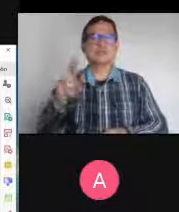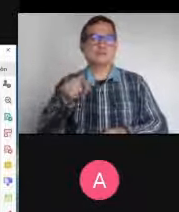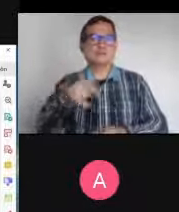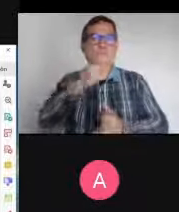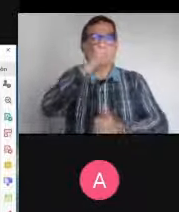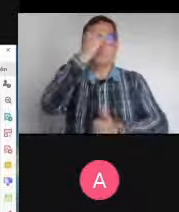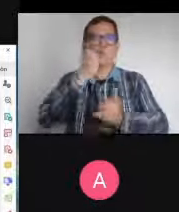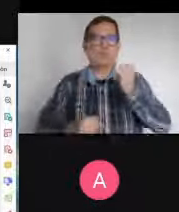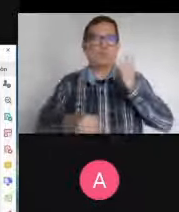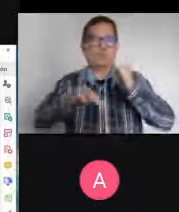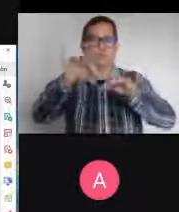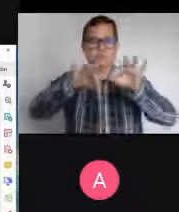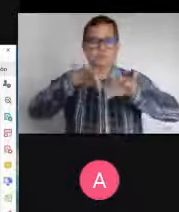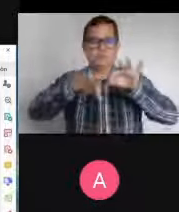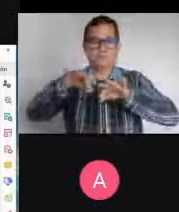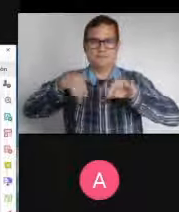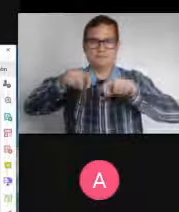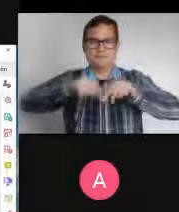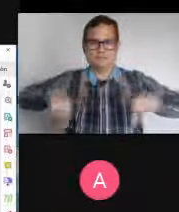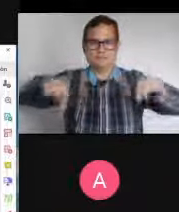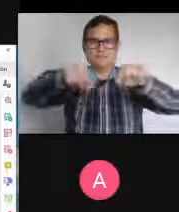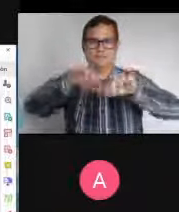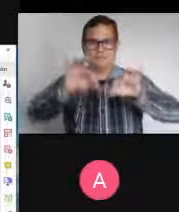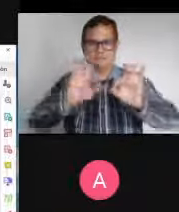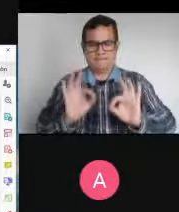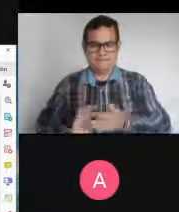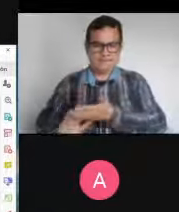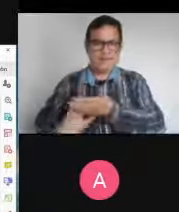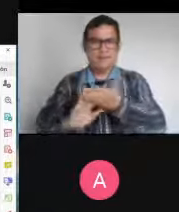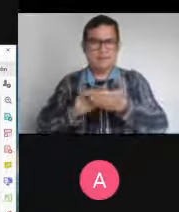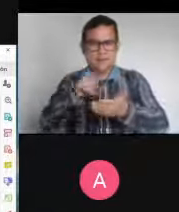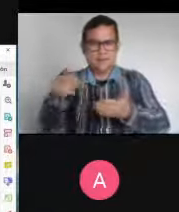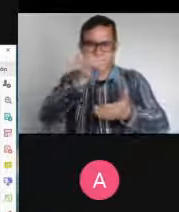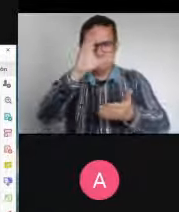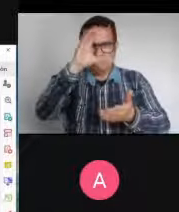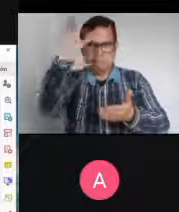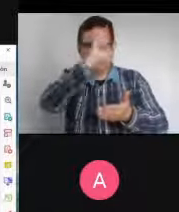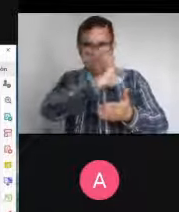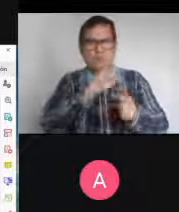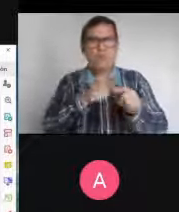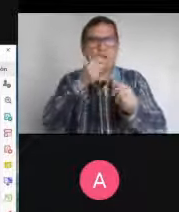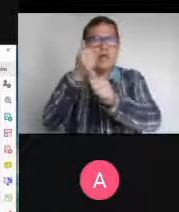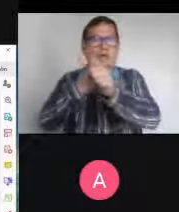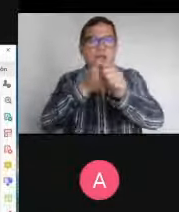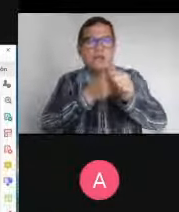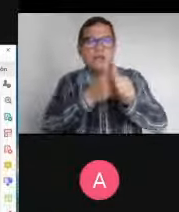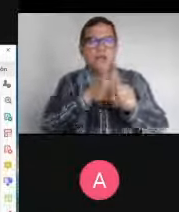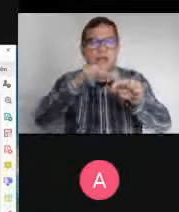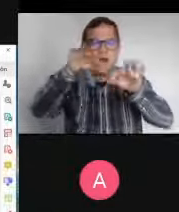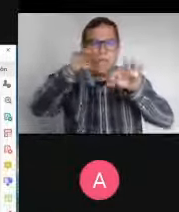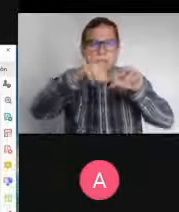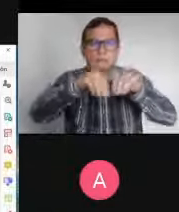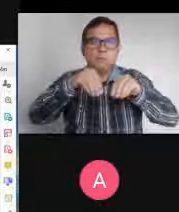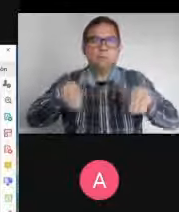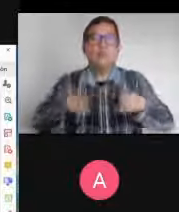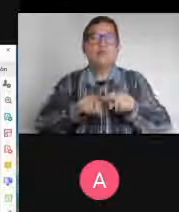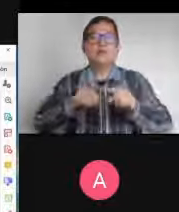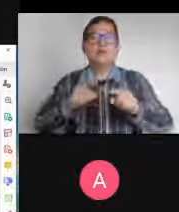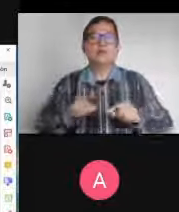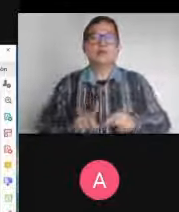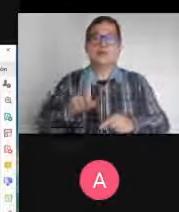hoy. Voy a explicarle más o menos para que ustedes distingan cada uno de los componentes. Entonces, en la parte